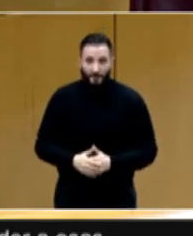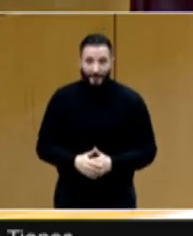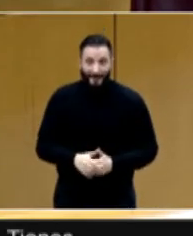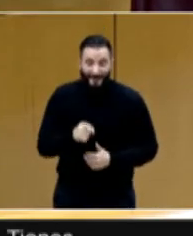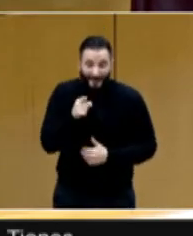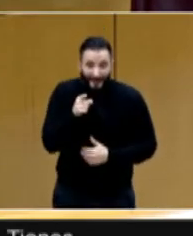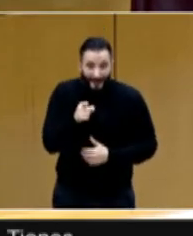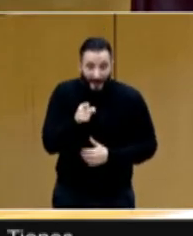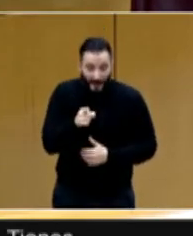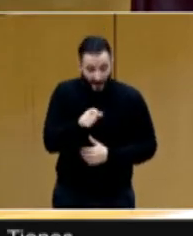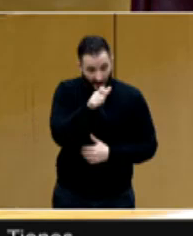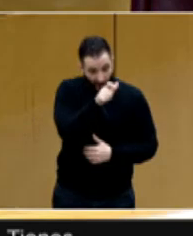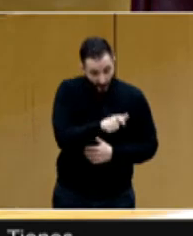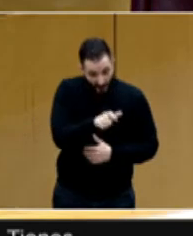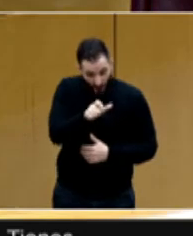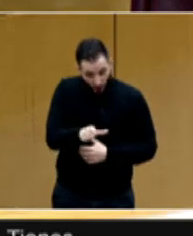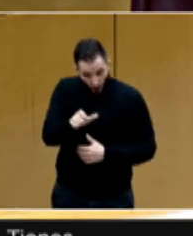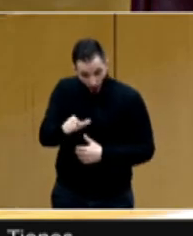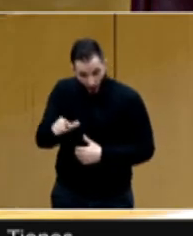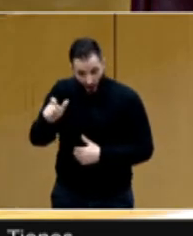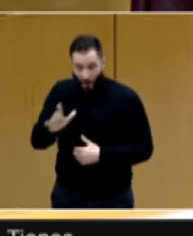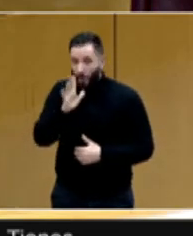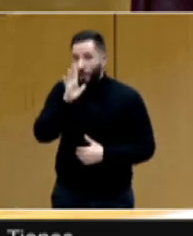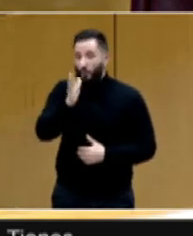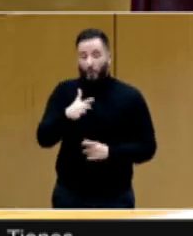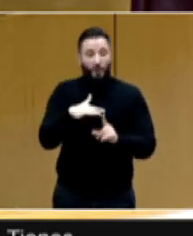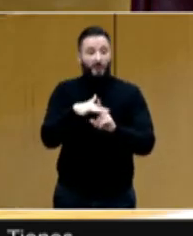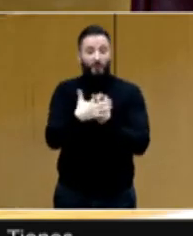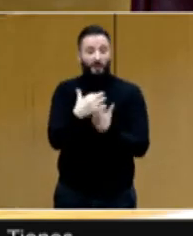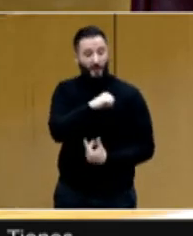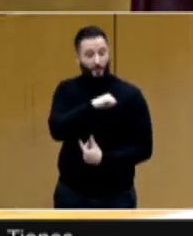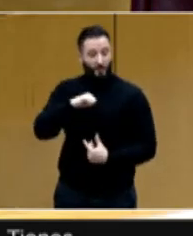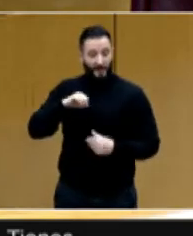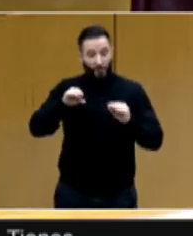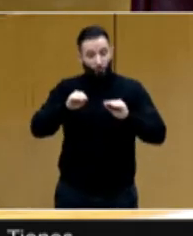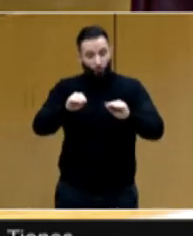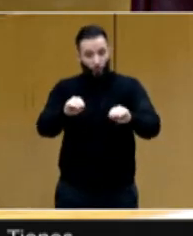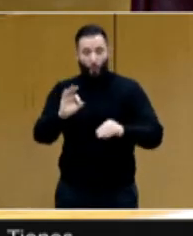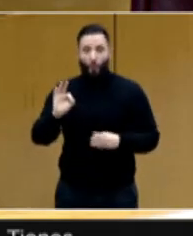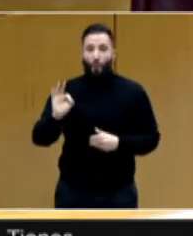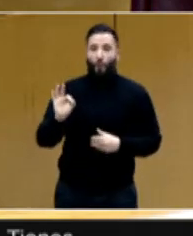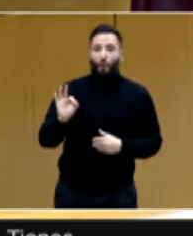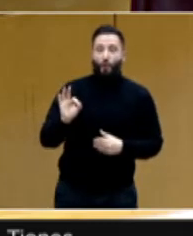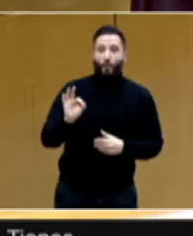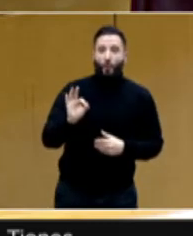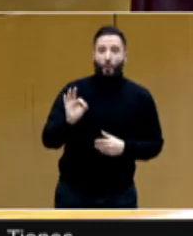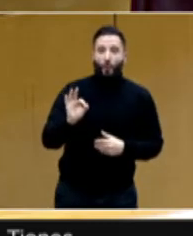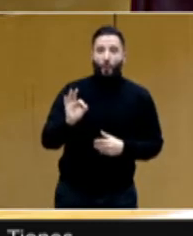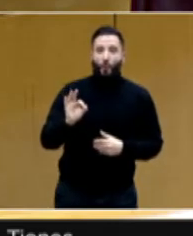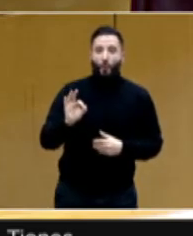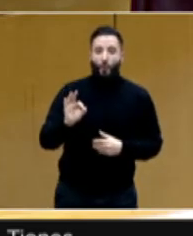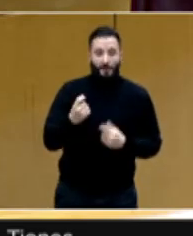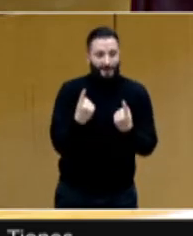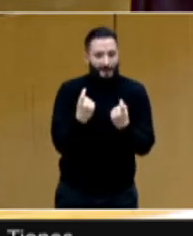hay personas que por sus circunstancias personales porque necesitan que esa